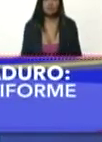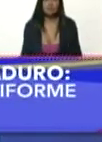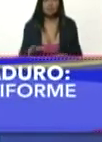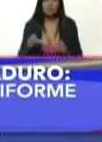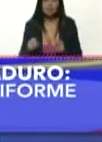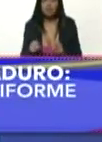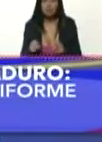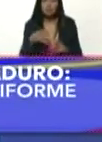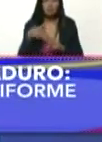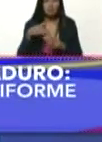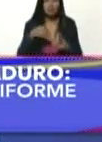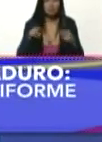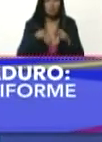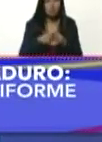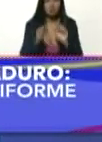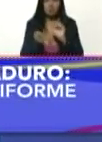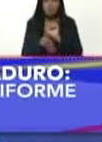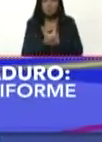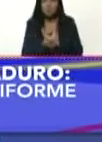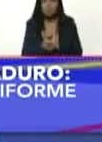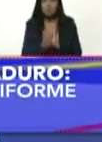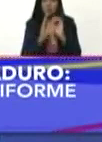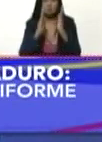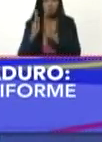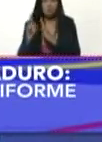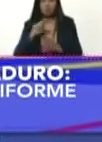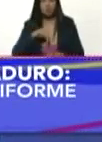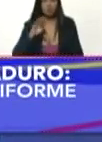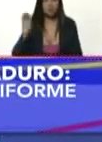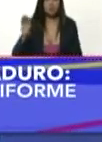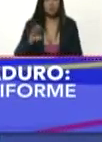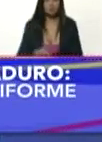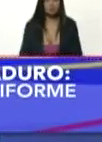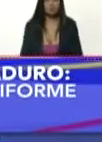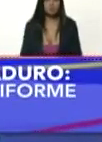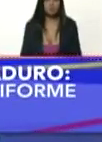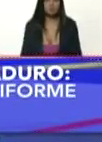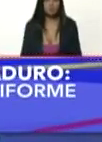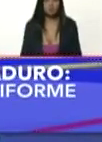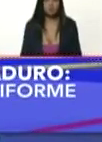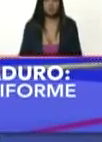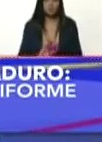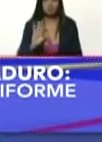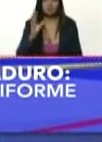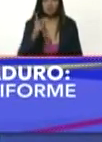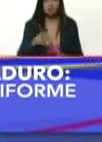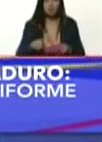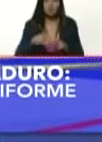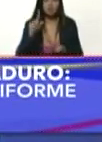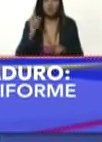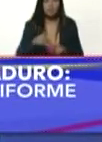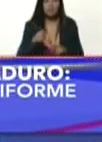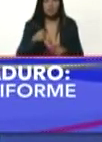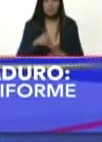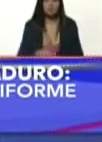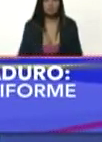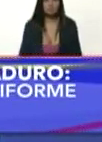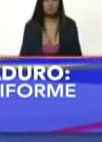imperialista para dominar, esclavizar y controlar nuestro país. Son una quinta columna